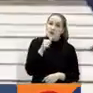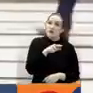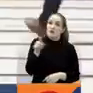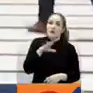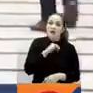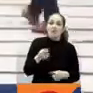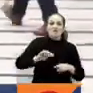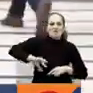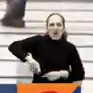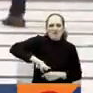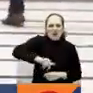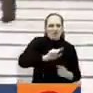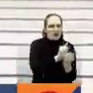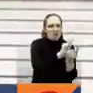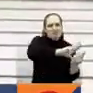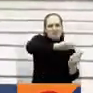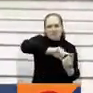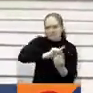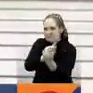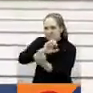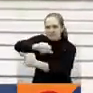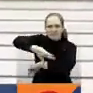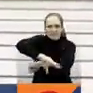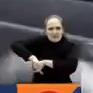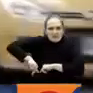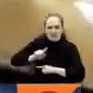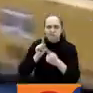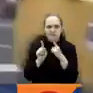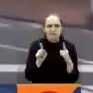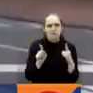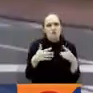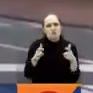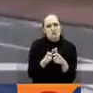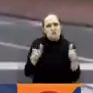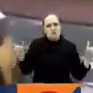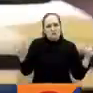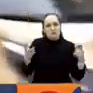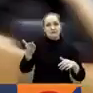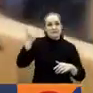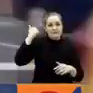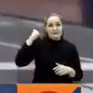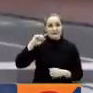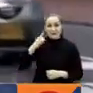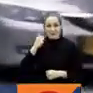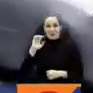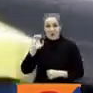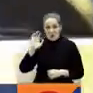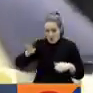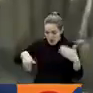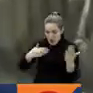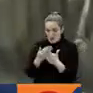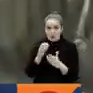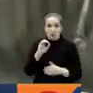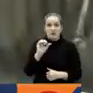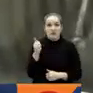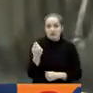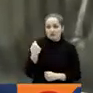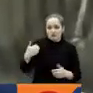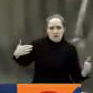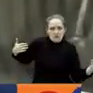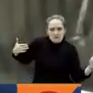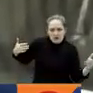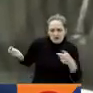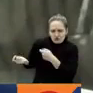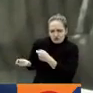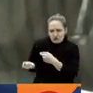a personas es otro comportamiento que va en aumento. De acuerdo con cifras recientes, entre el 1 de enero al 10 de octubre de este año, se